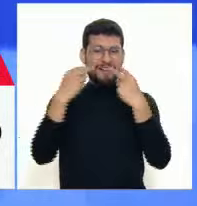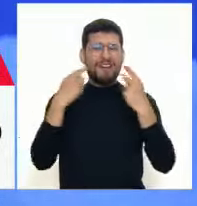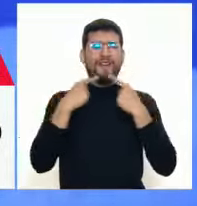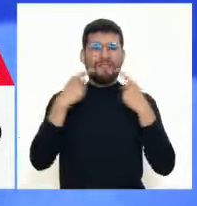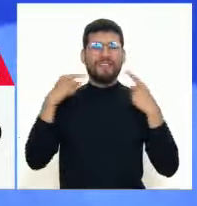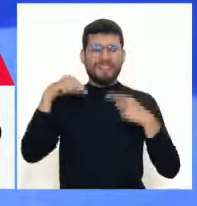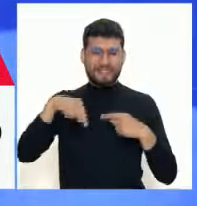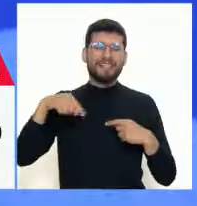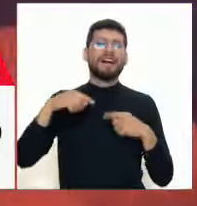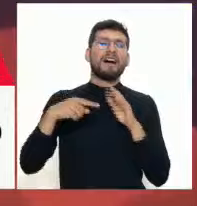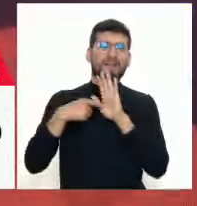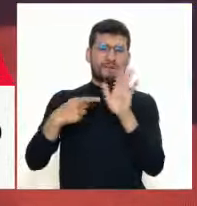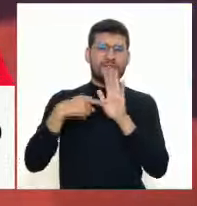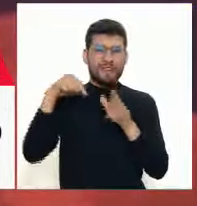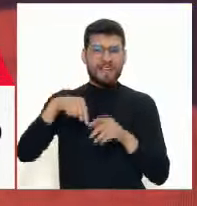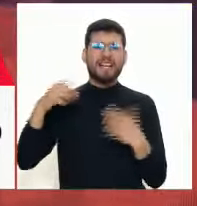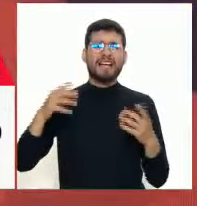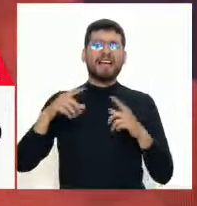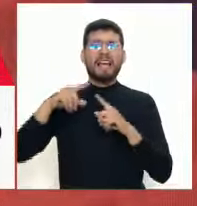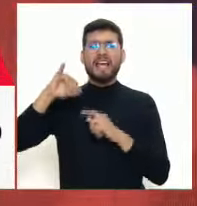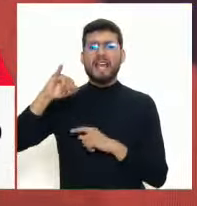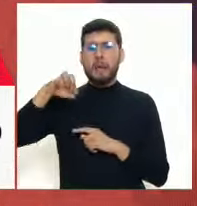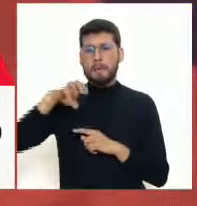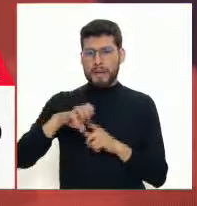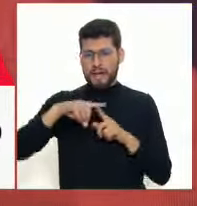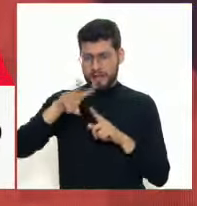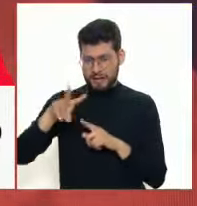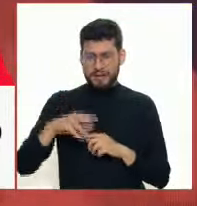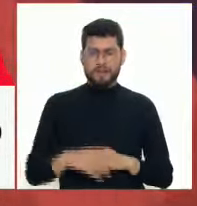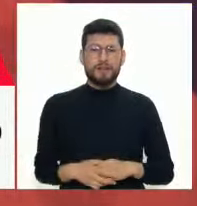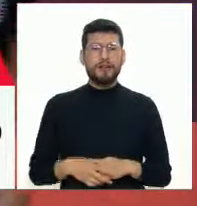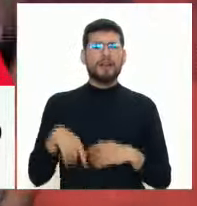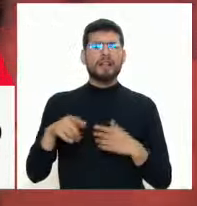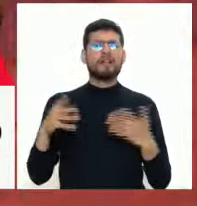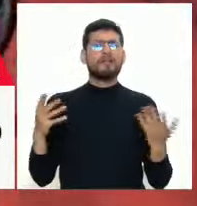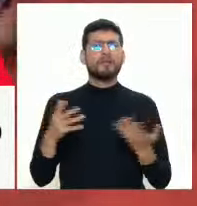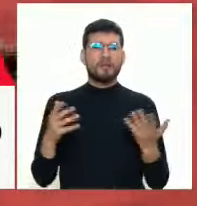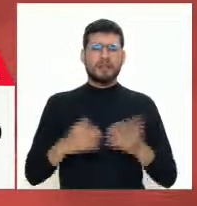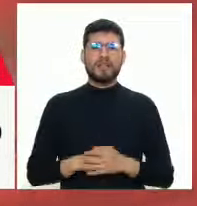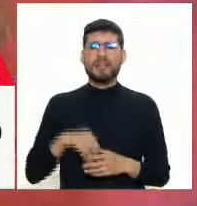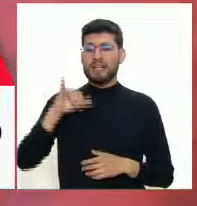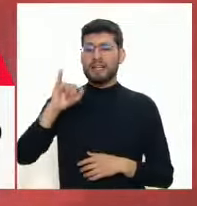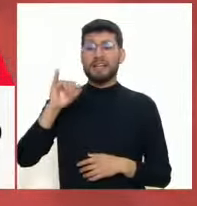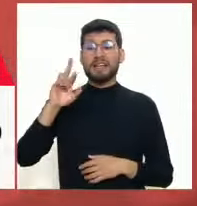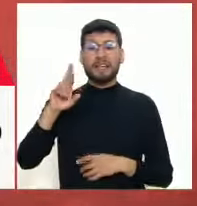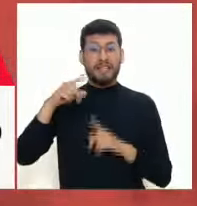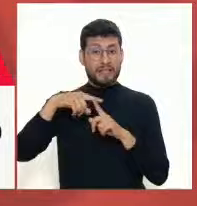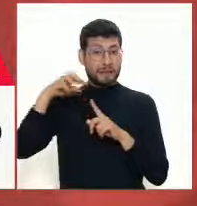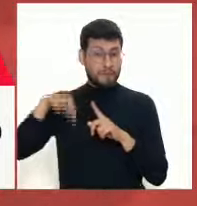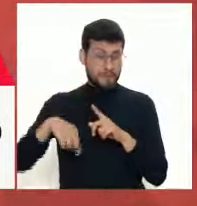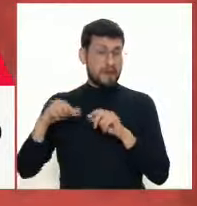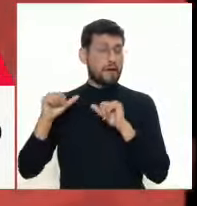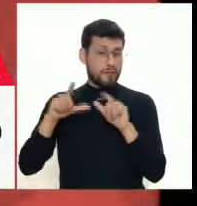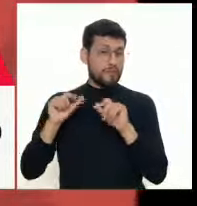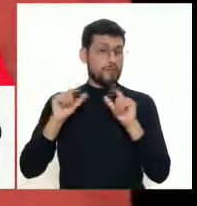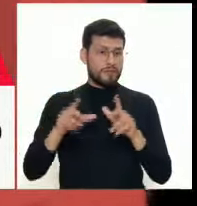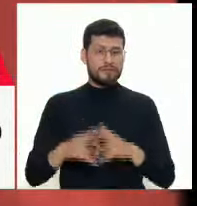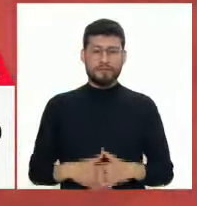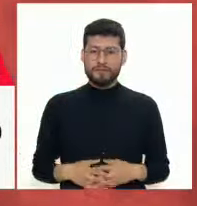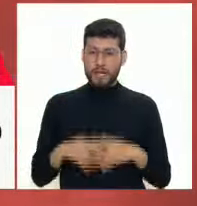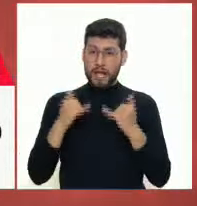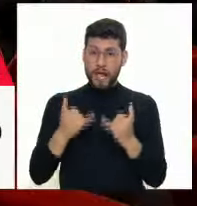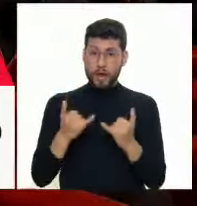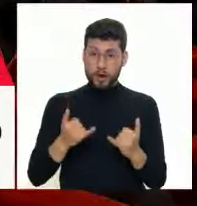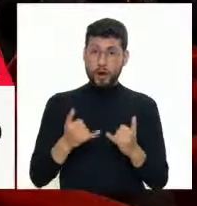emite a través del canal de IP por la señal del IRTP.